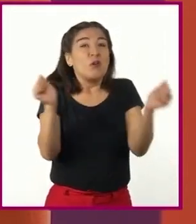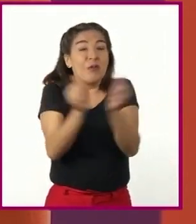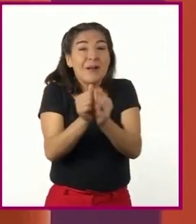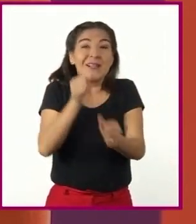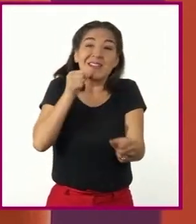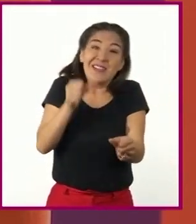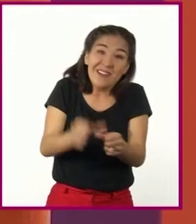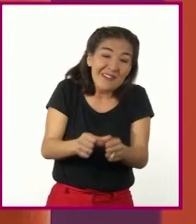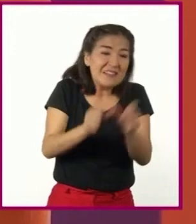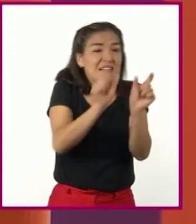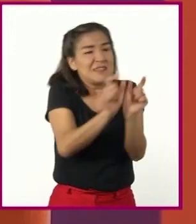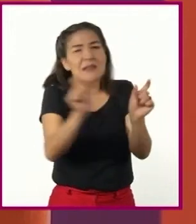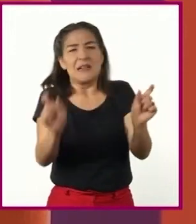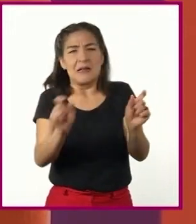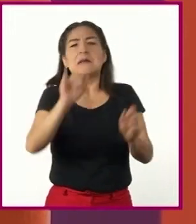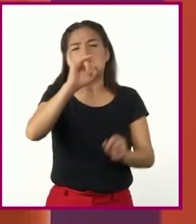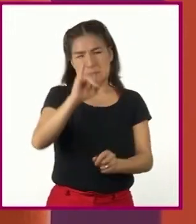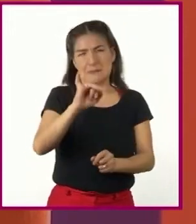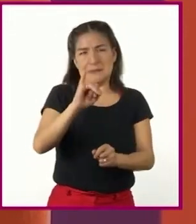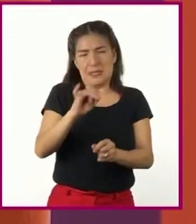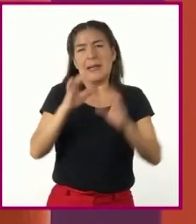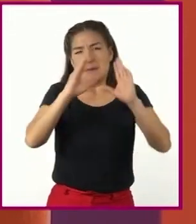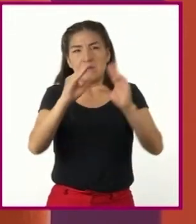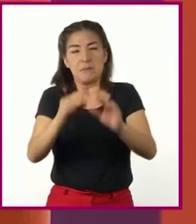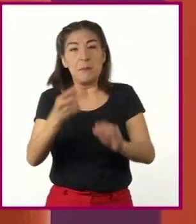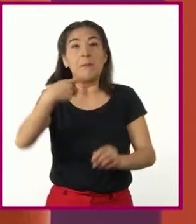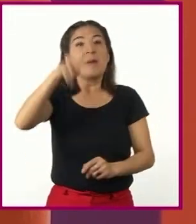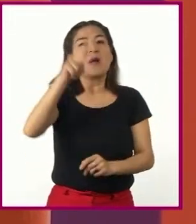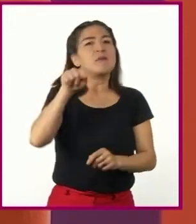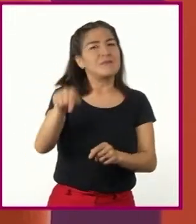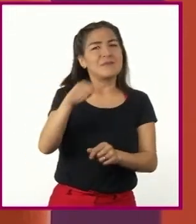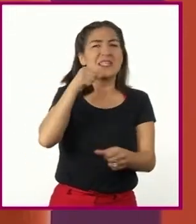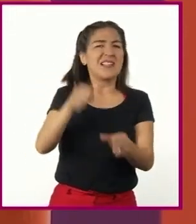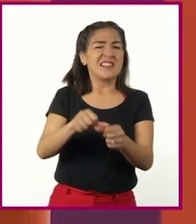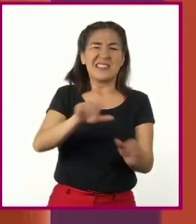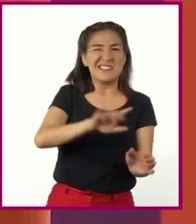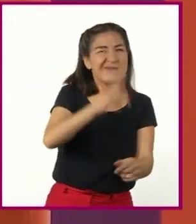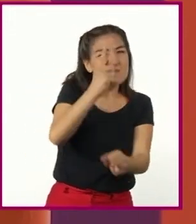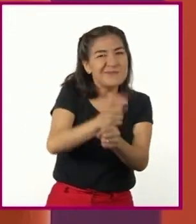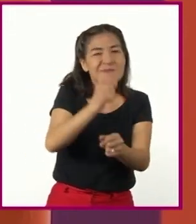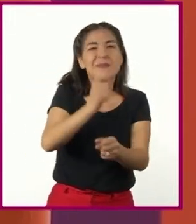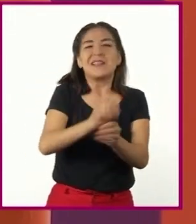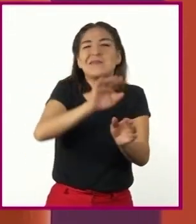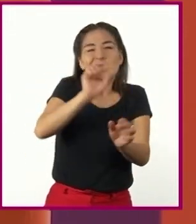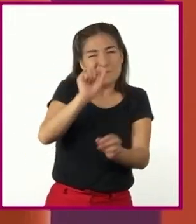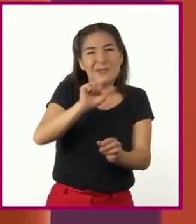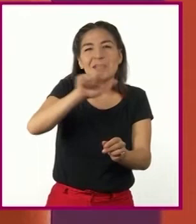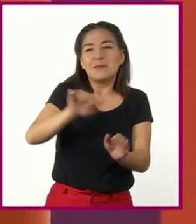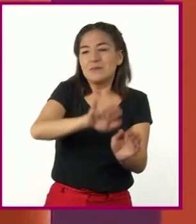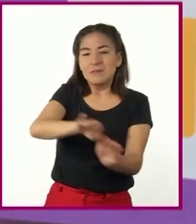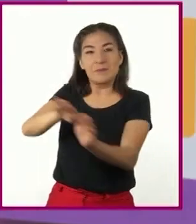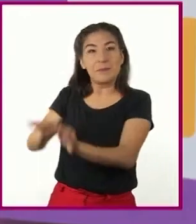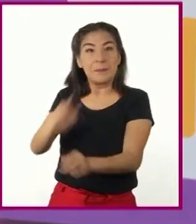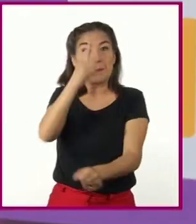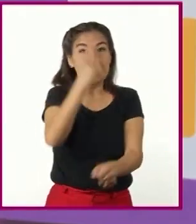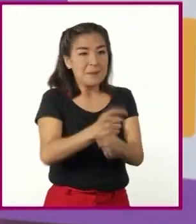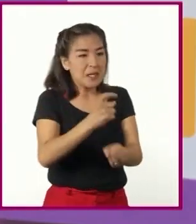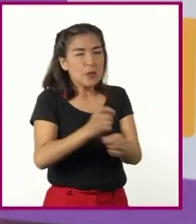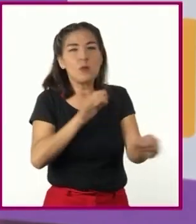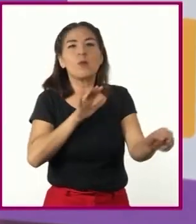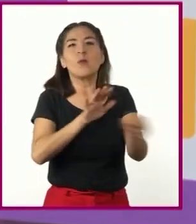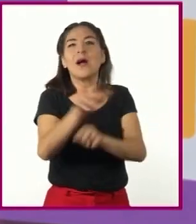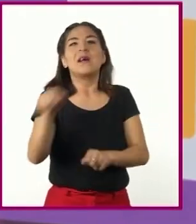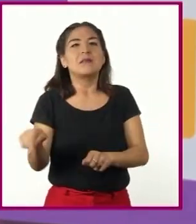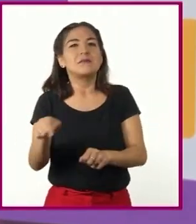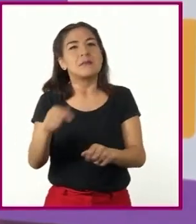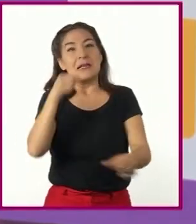los niños. Sí vamos a llegar a las letras, pero es el fin último. Y en cambio, en la enseñanza lo están poniendo como el fin primero, ¿no? O sea,